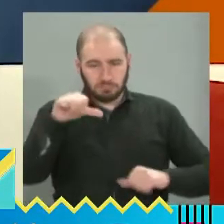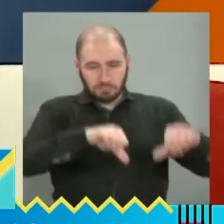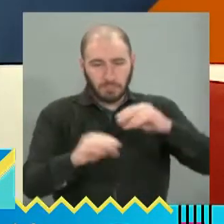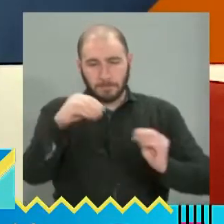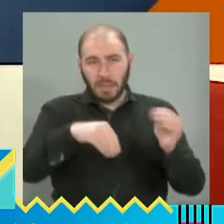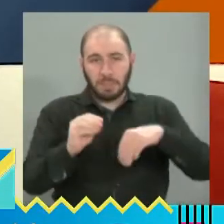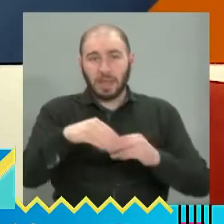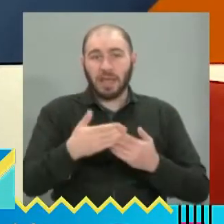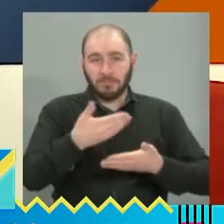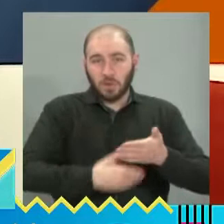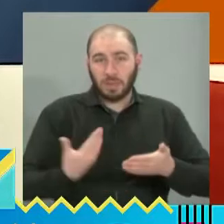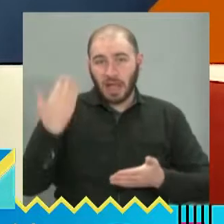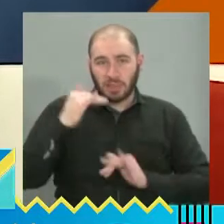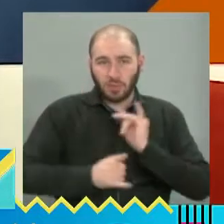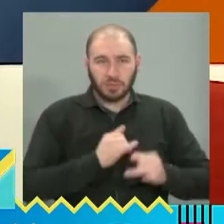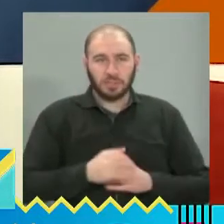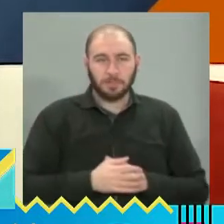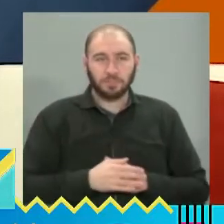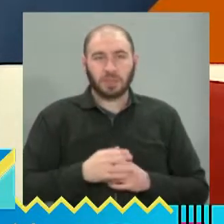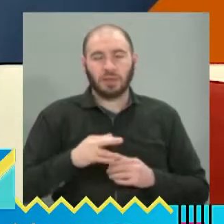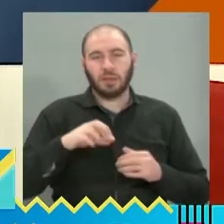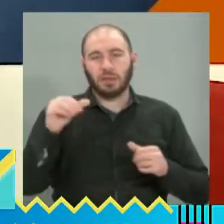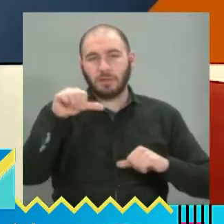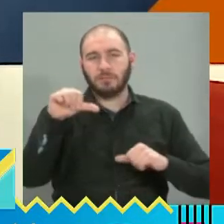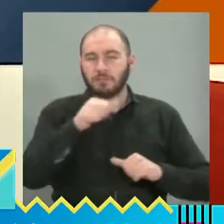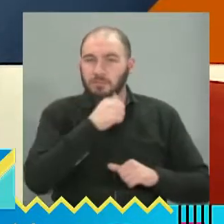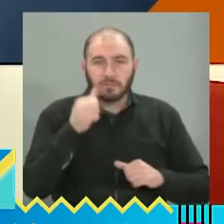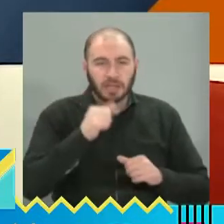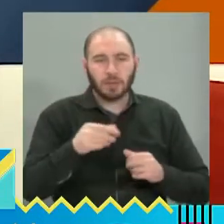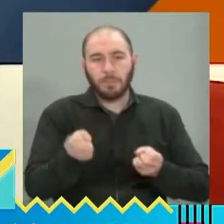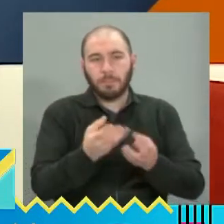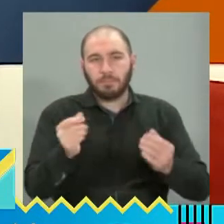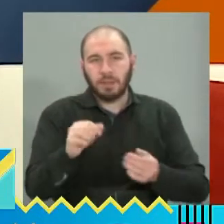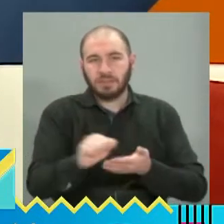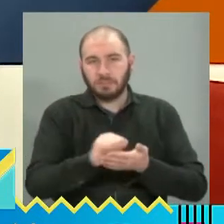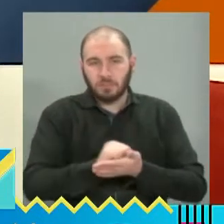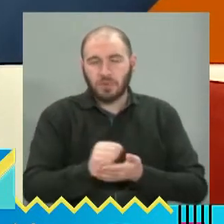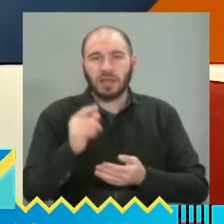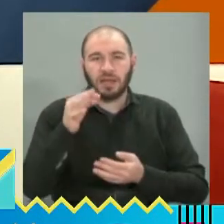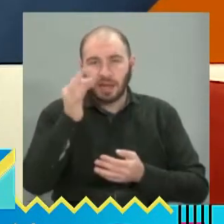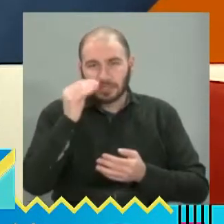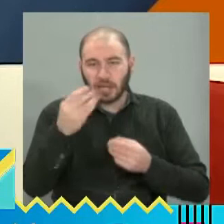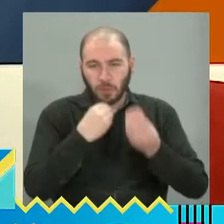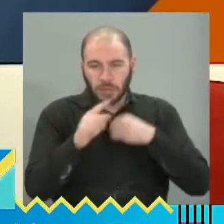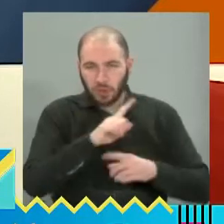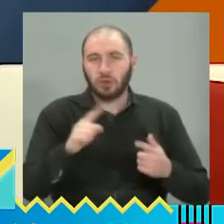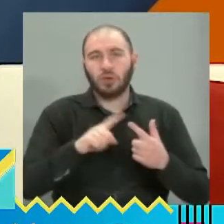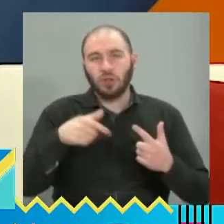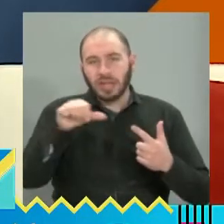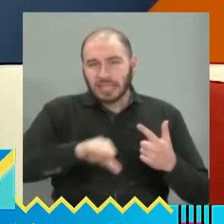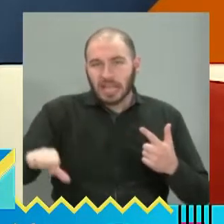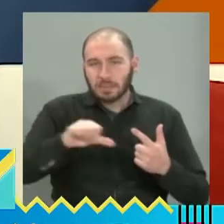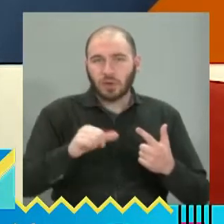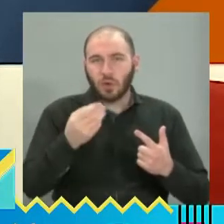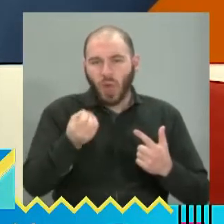que se nombró en el informe inicial, que son los pesticidas que tienen para desinfectar las plantas y no se la coman las ratas, los químicos que tienen para sostenerlo y